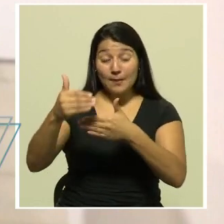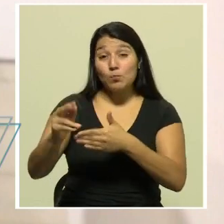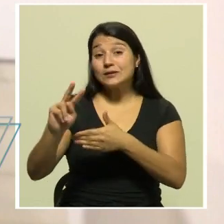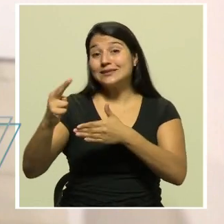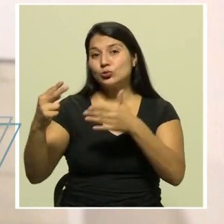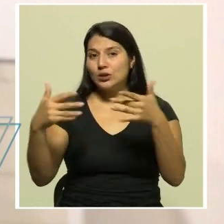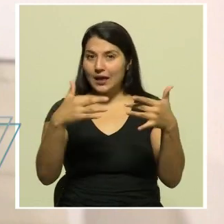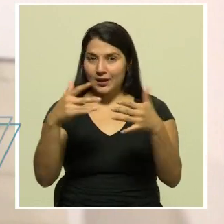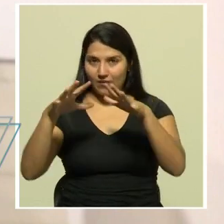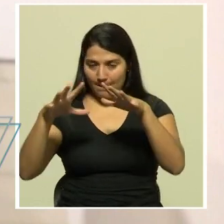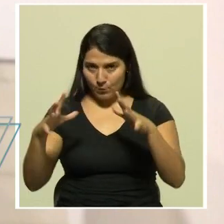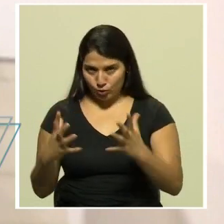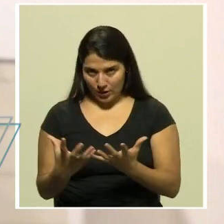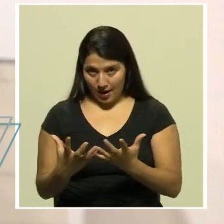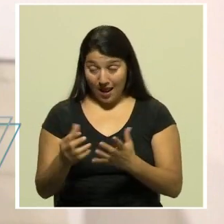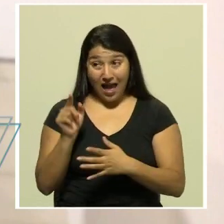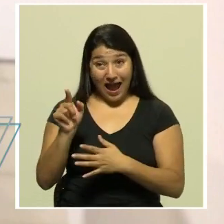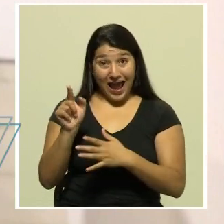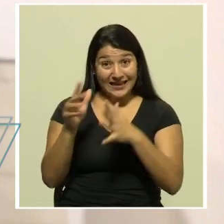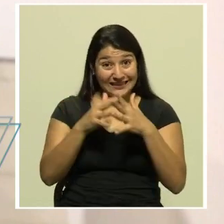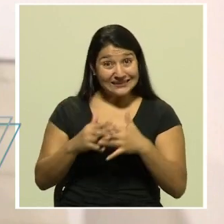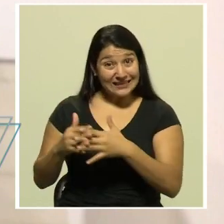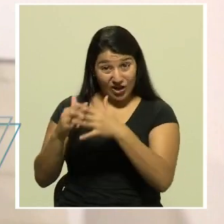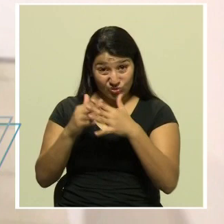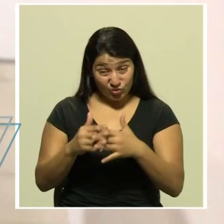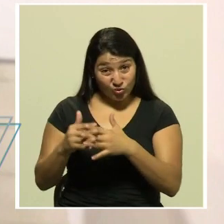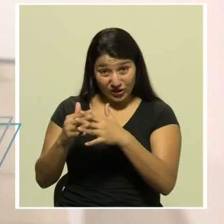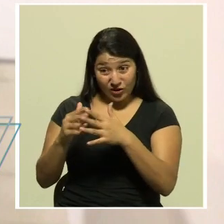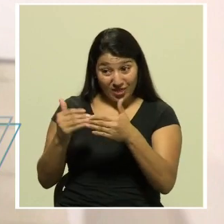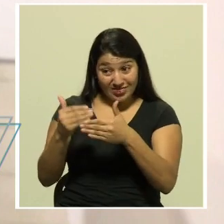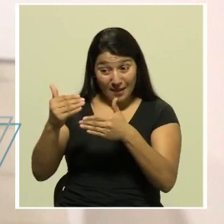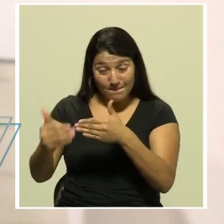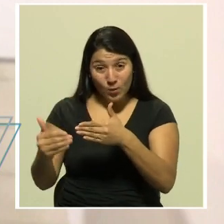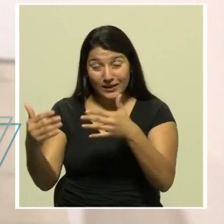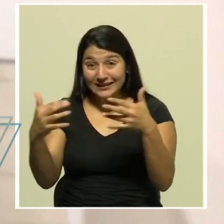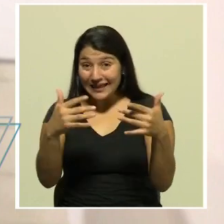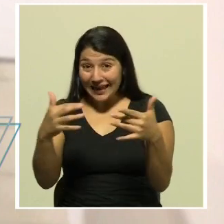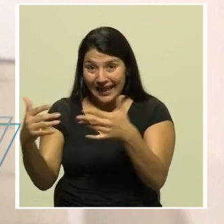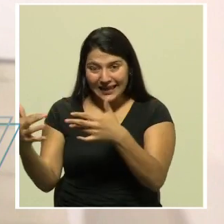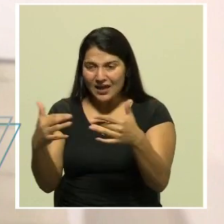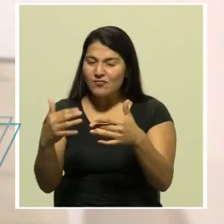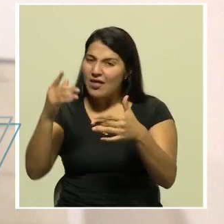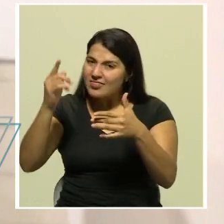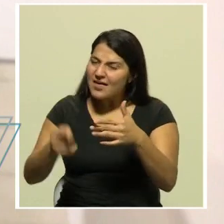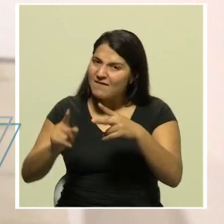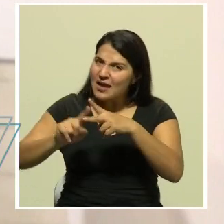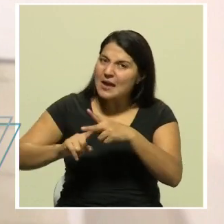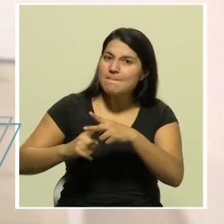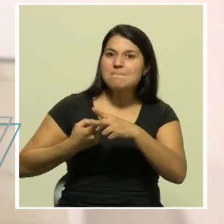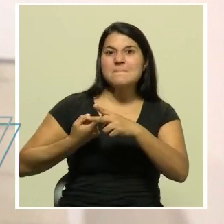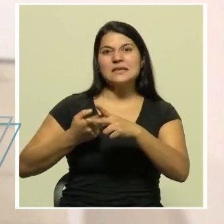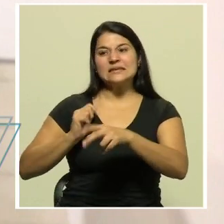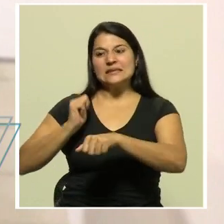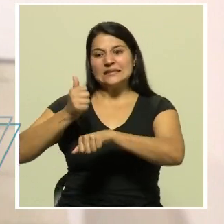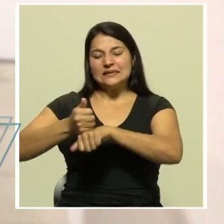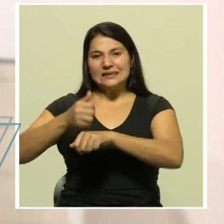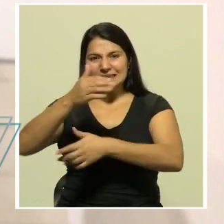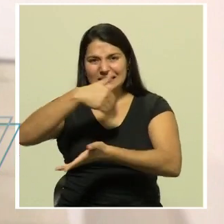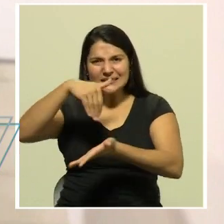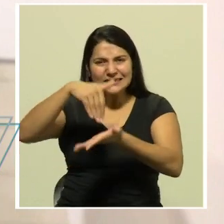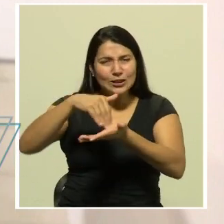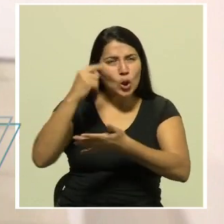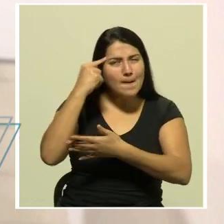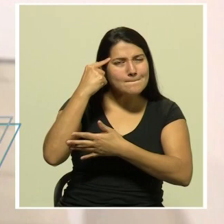Mundial. Estados Unidos en ese periodo posguerra debe activar centros de pensamiento en